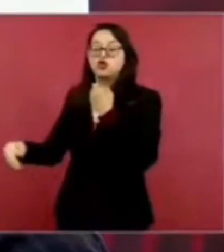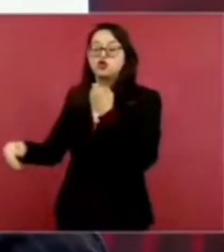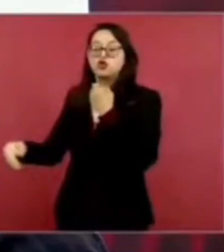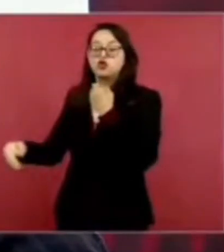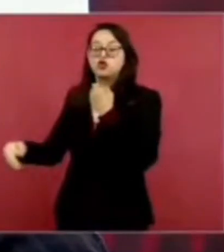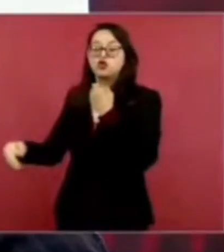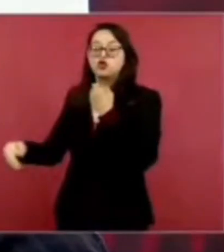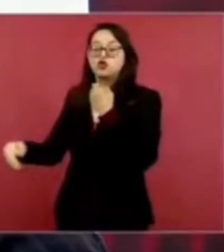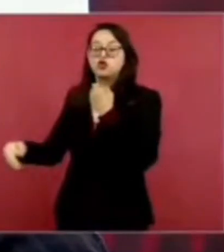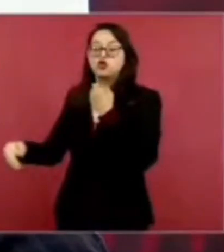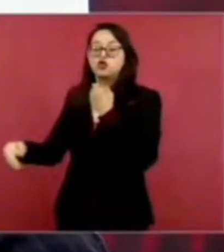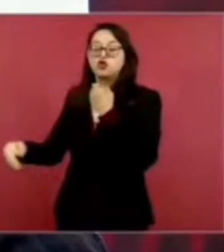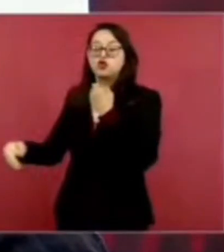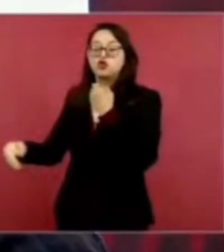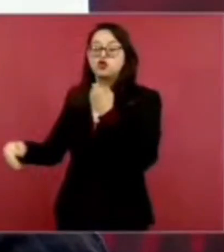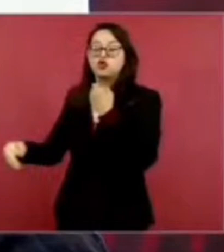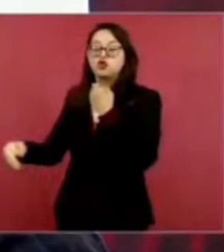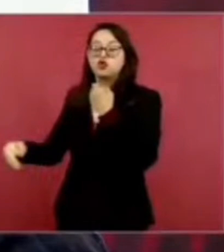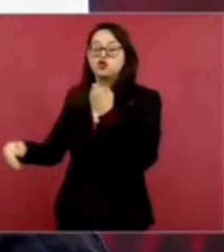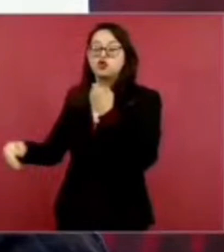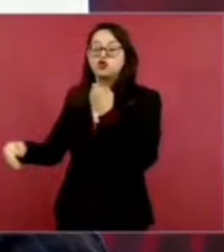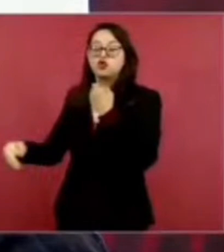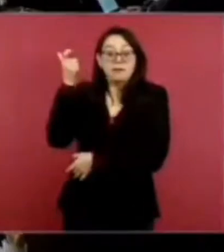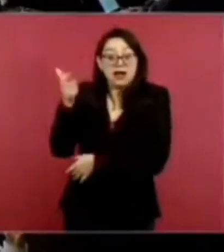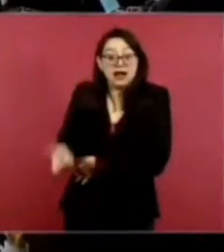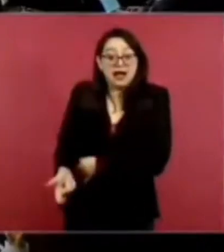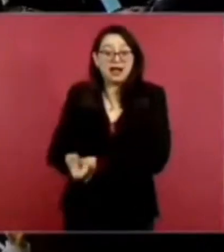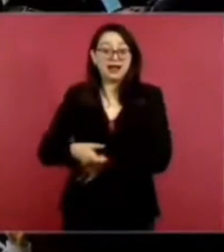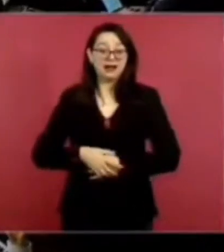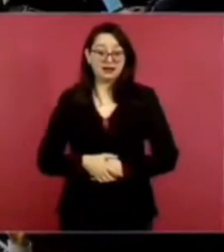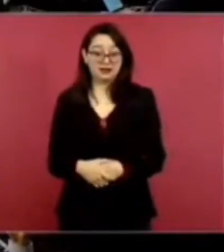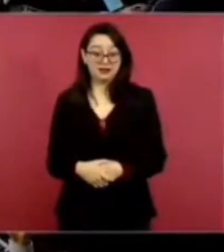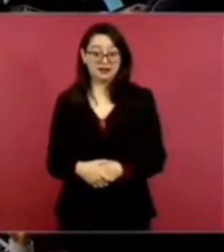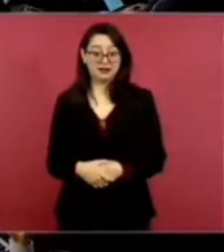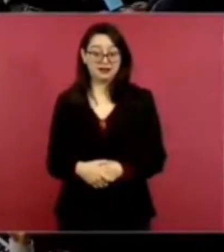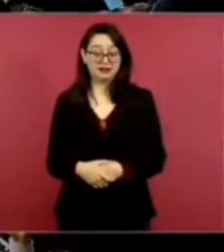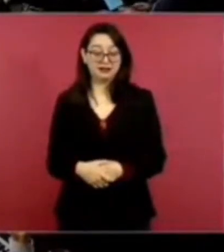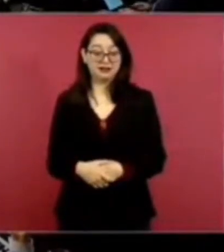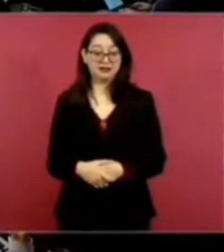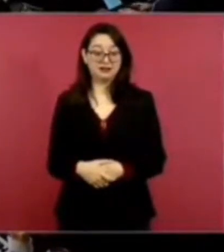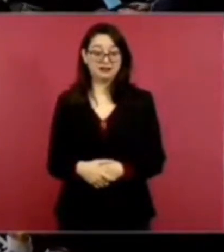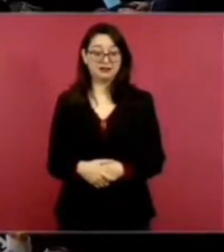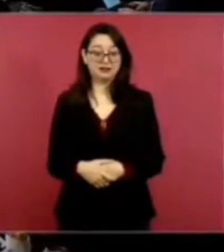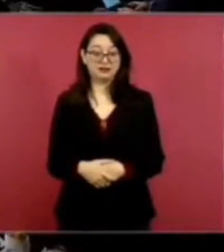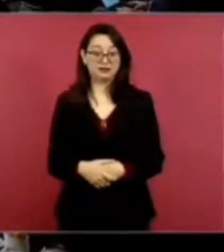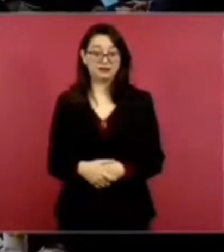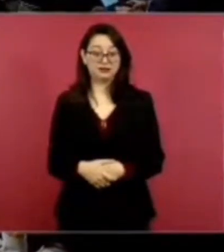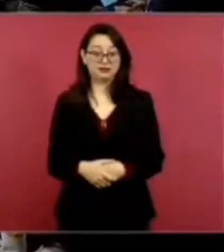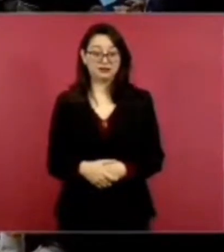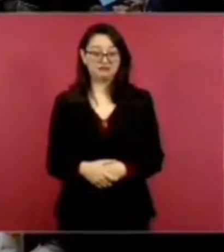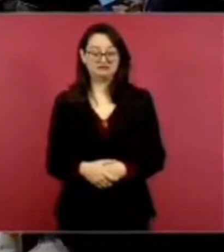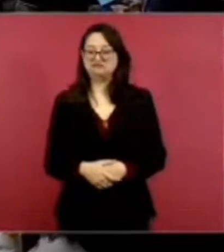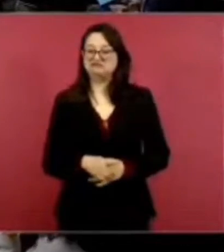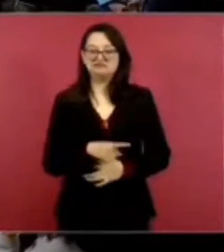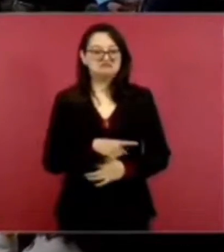A la falta de pago de impuestos de la familia Magnani, precisamente. Sí, hay por eso una